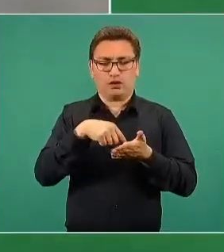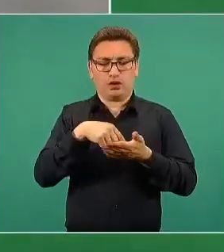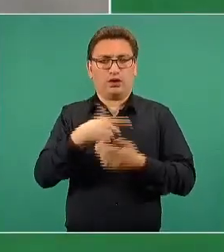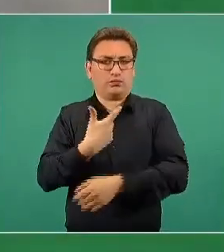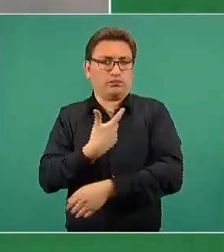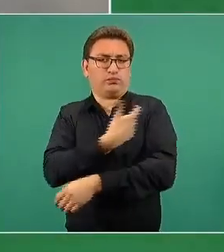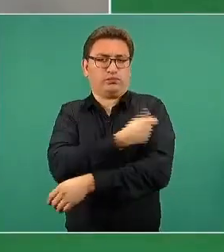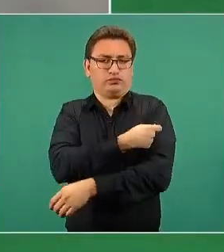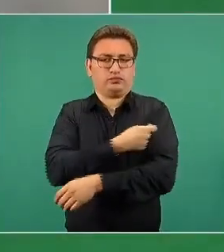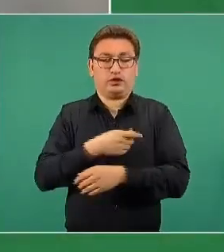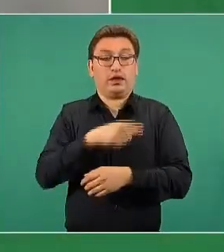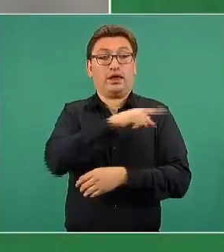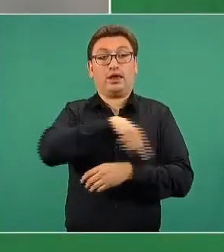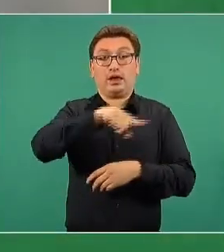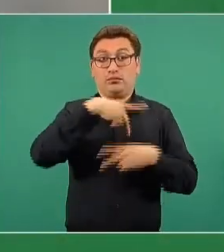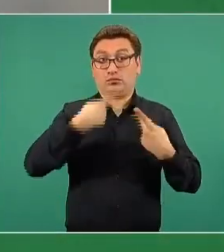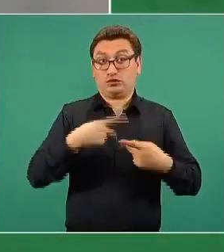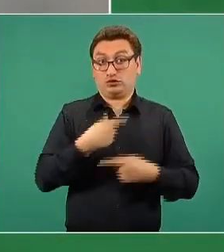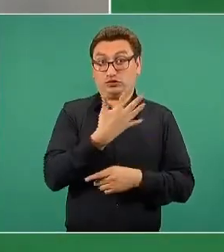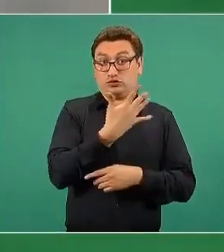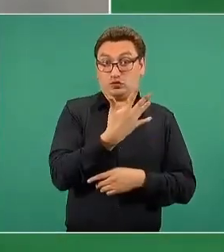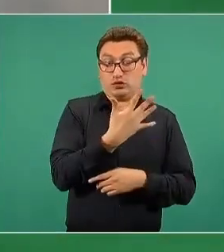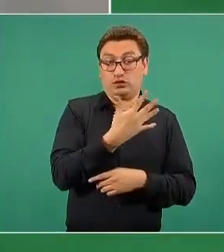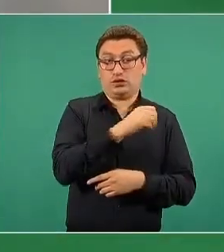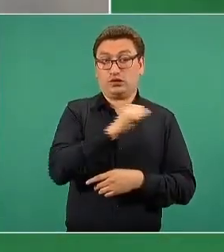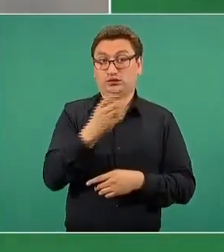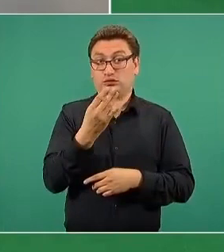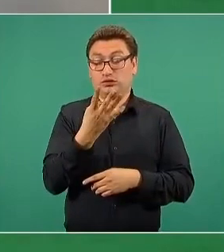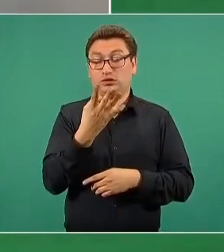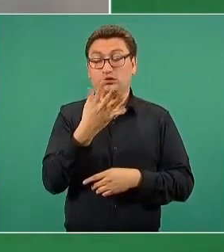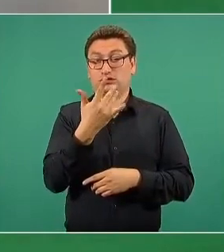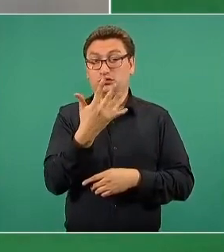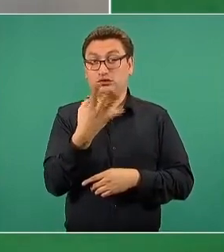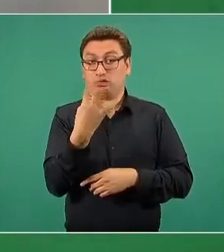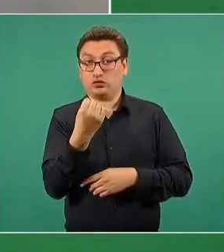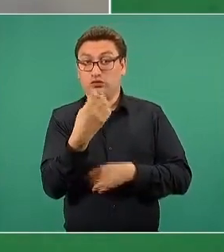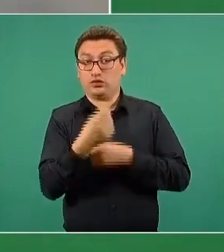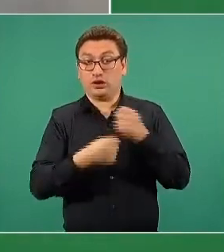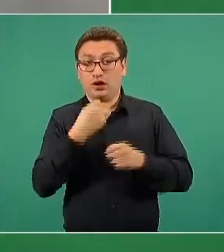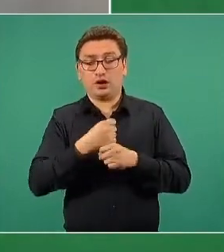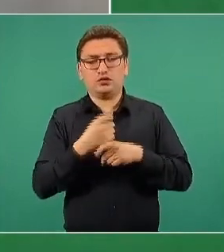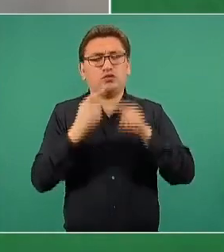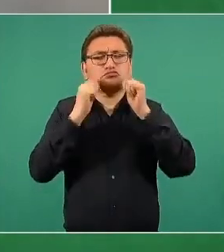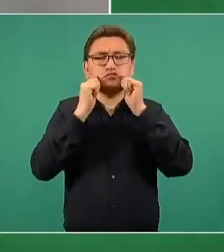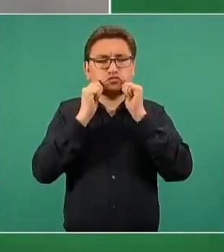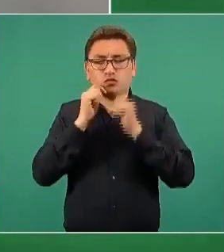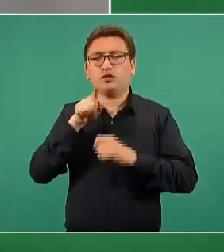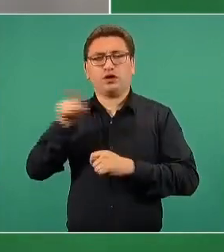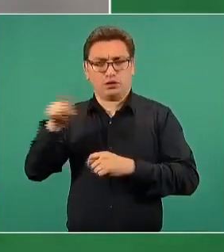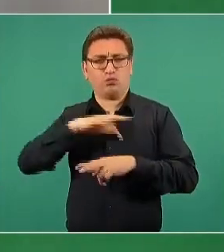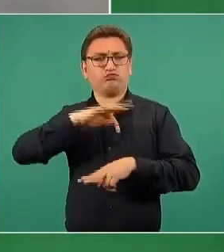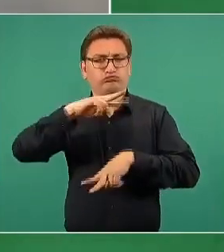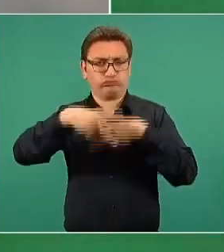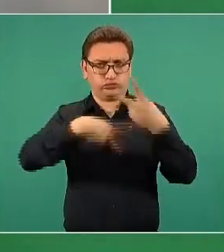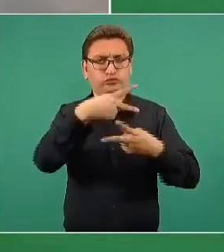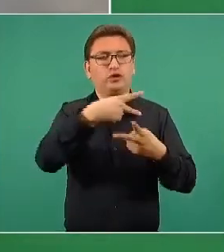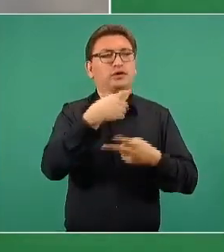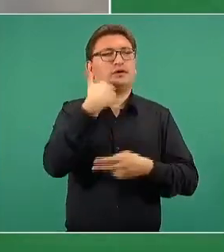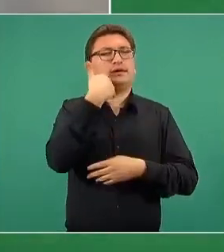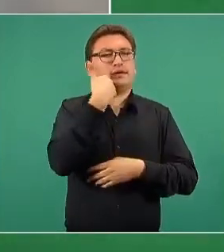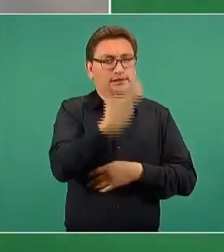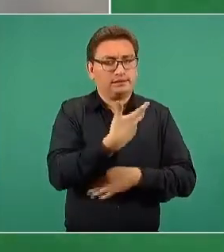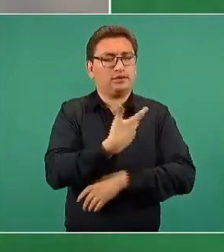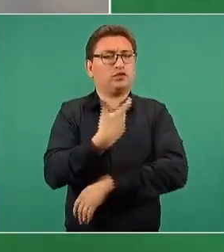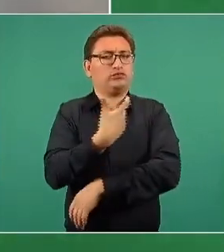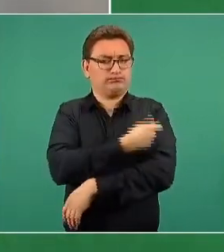aplicando las vacunas a personas de 50 a 59 años de edad, para registrar su deseo